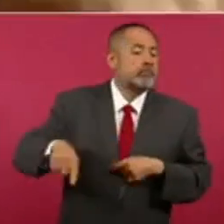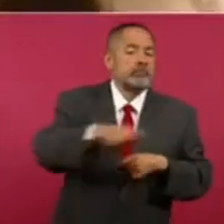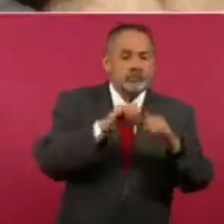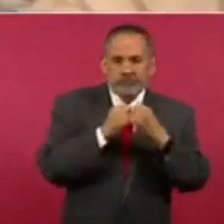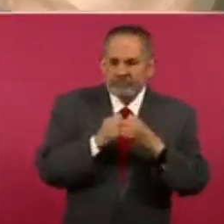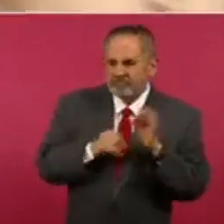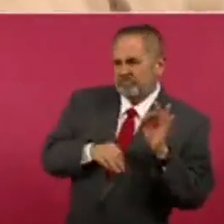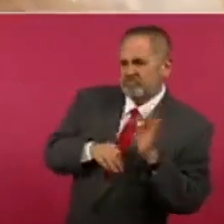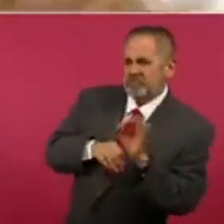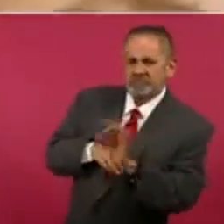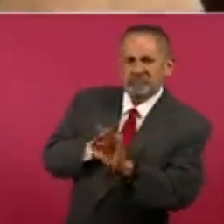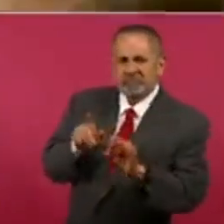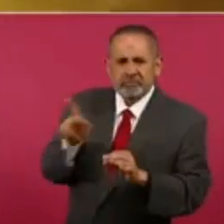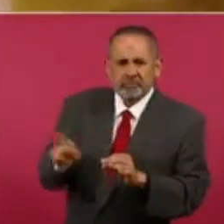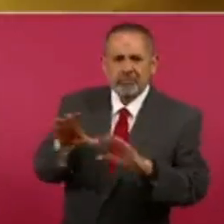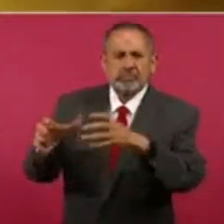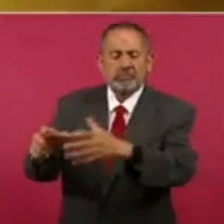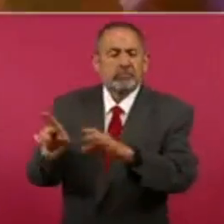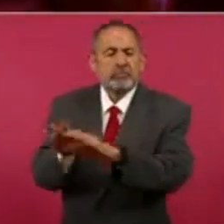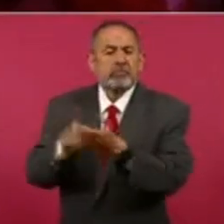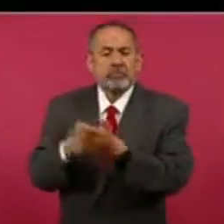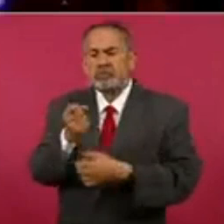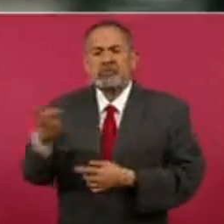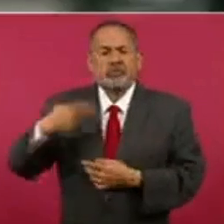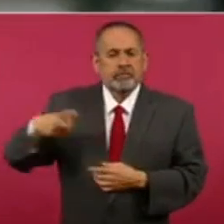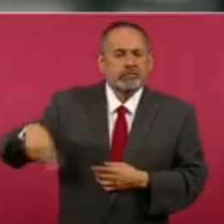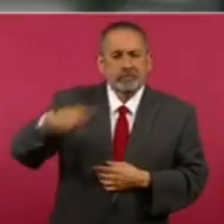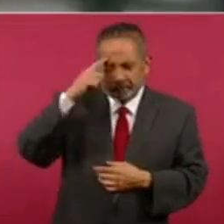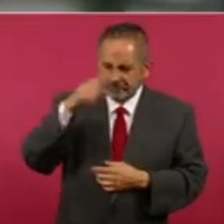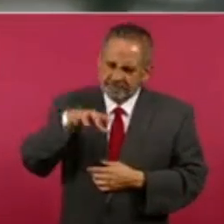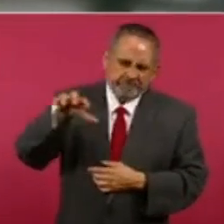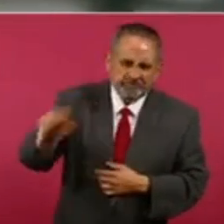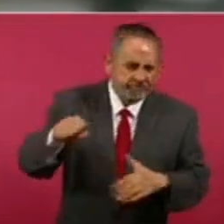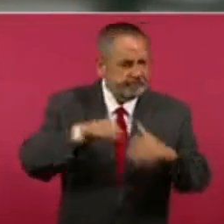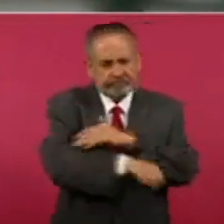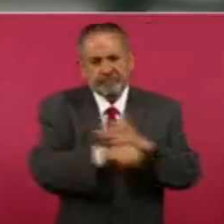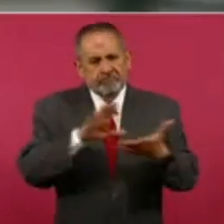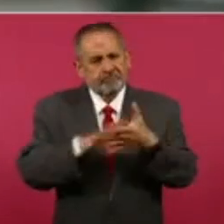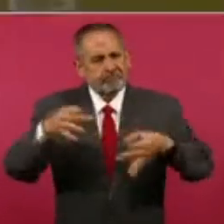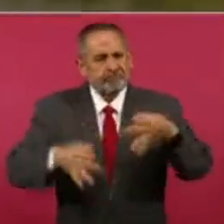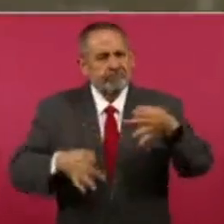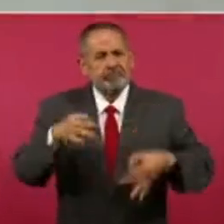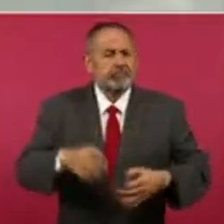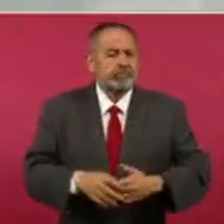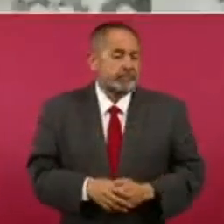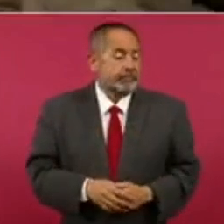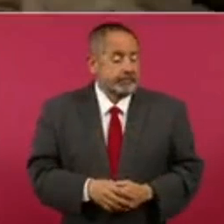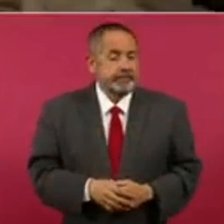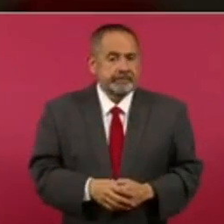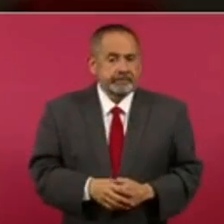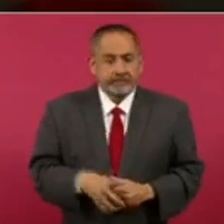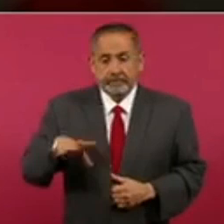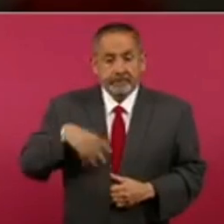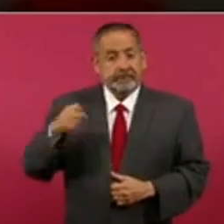criminales perjudiquen a los pueblos y permite que los delincuentes sean llevados a la justicia. El esfuerzo por acotar el